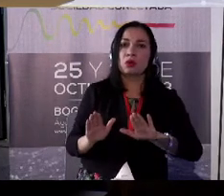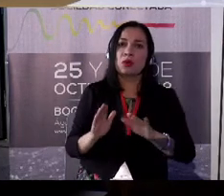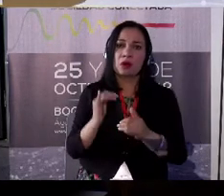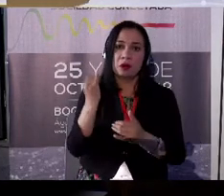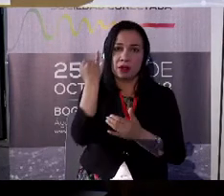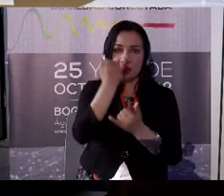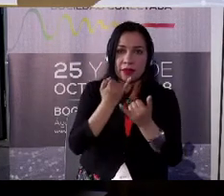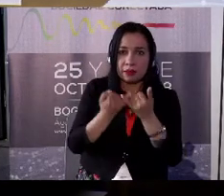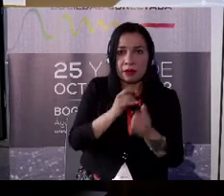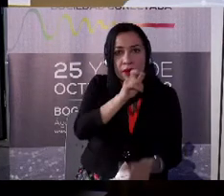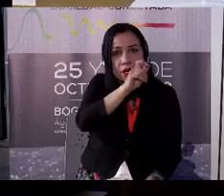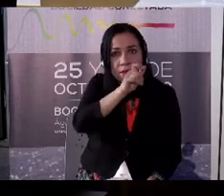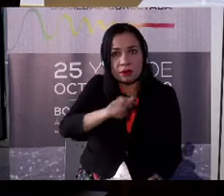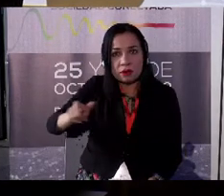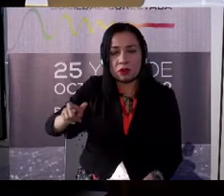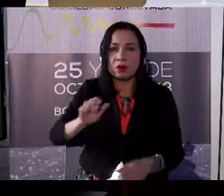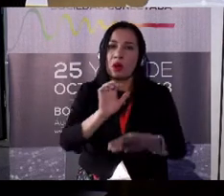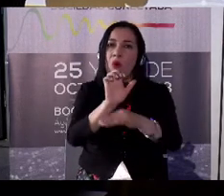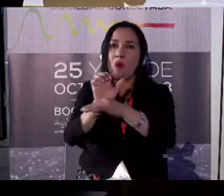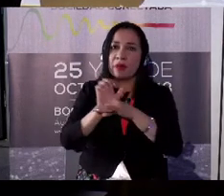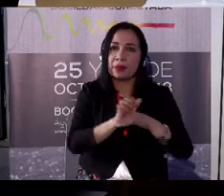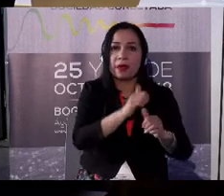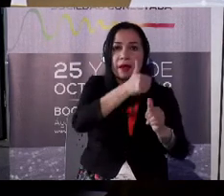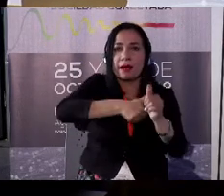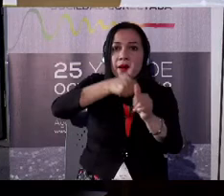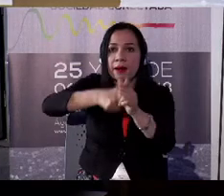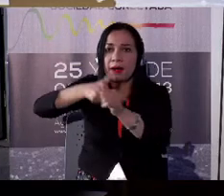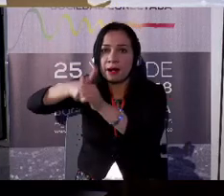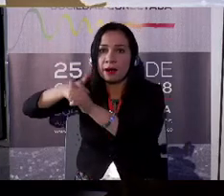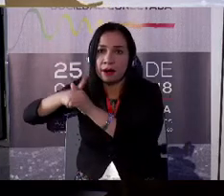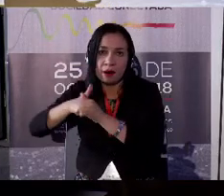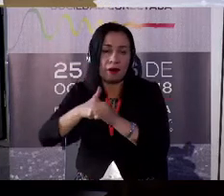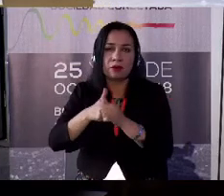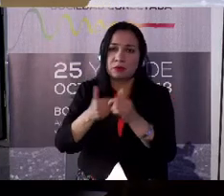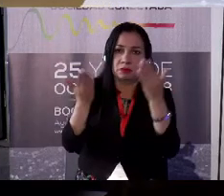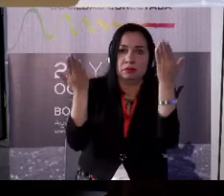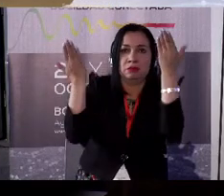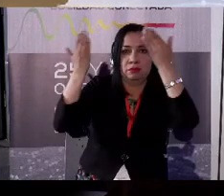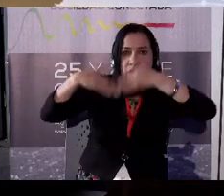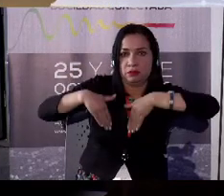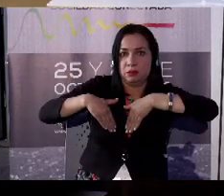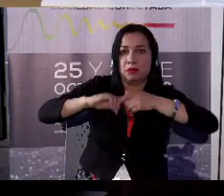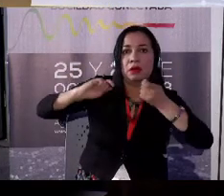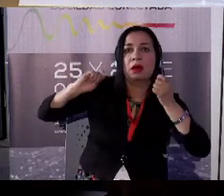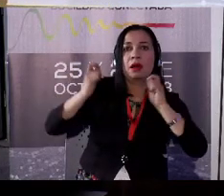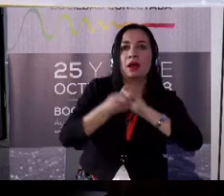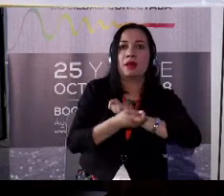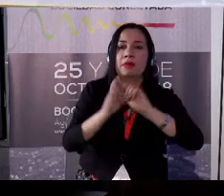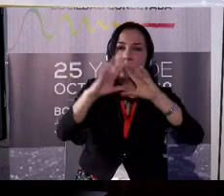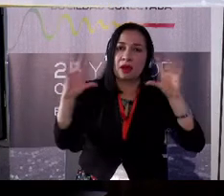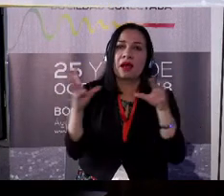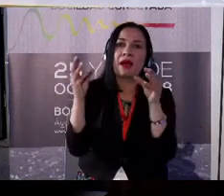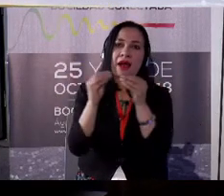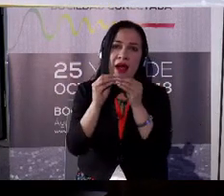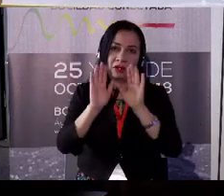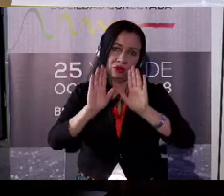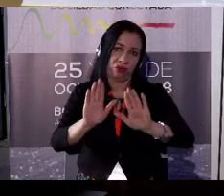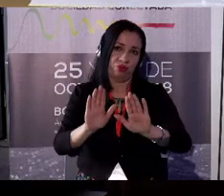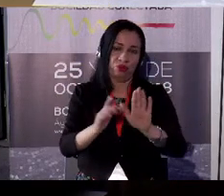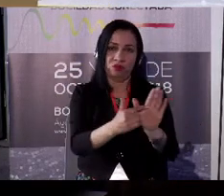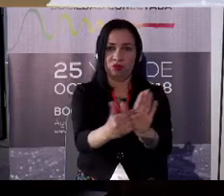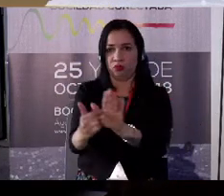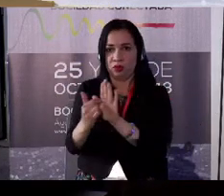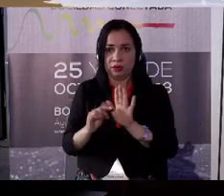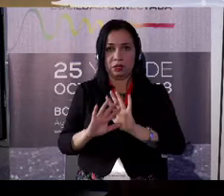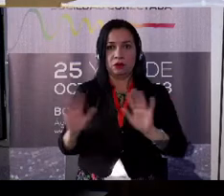identidades que eran conocidas se cambiaron por unas identidades anónimas, o al menos con unos IDs que no se conocían.